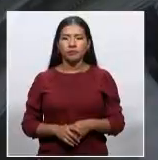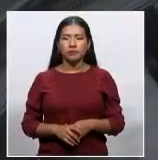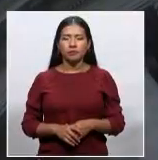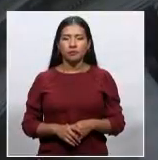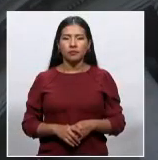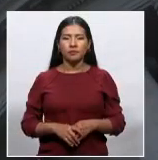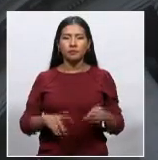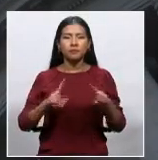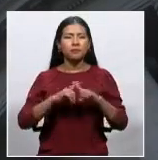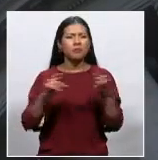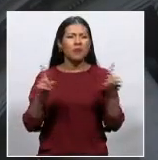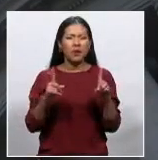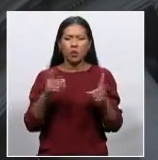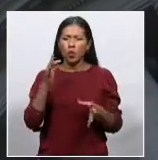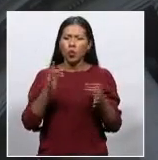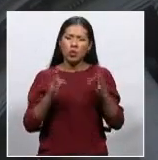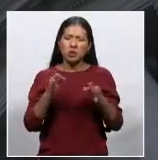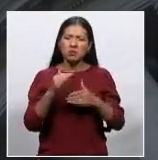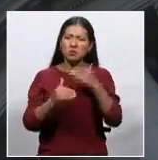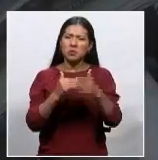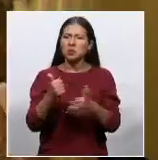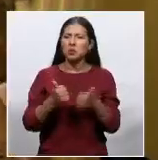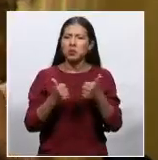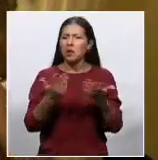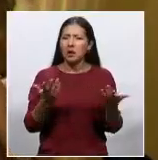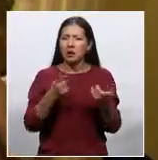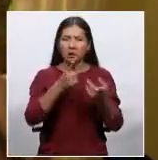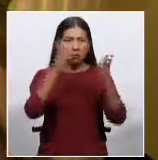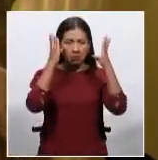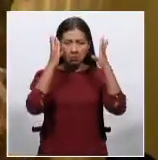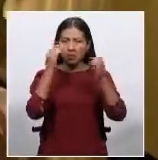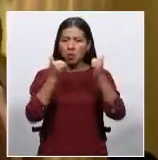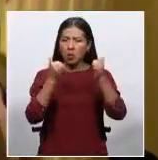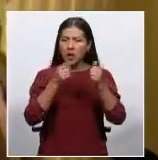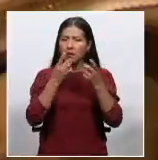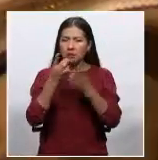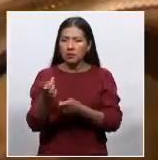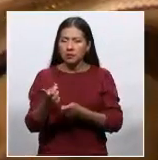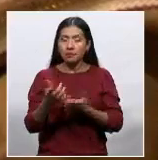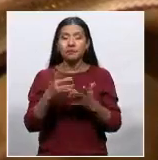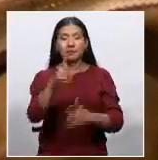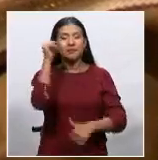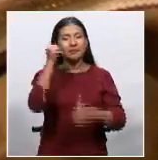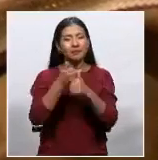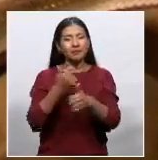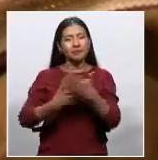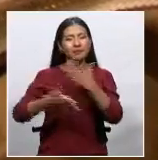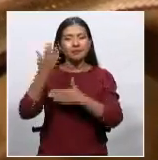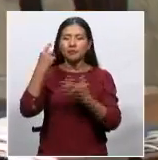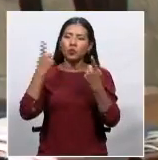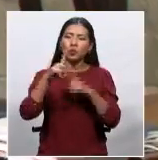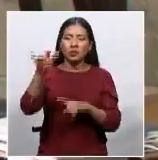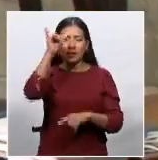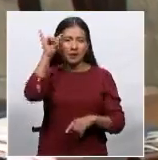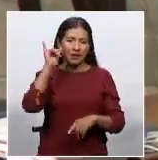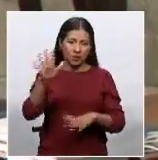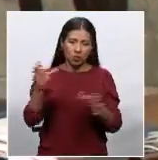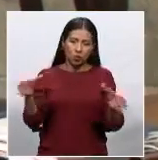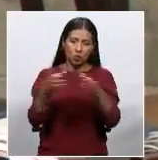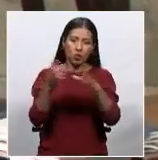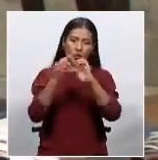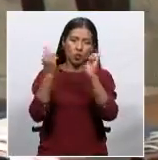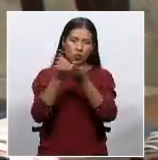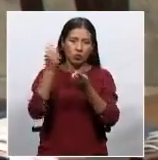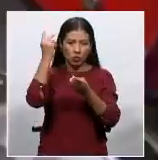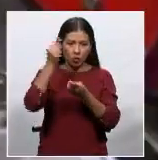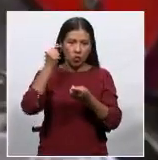¿Pero en qué proceso legal se encuentra el Banco Central de Bolivia? ¿Se acuerda usted del famoso crédito que solicitó el gobierno de facto de Áñez al Fondo Monetario